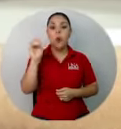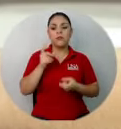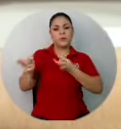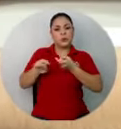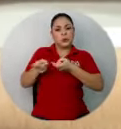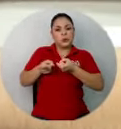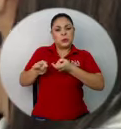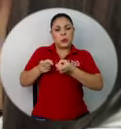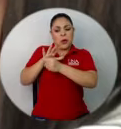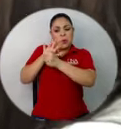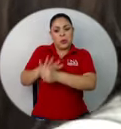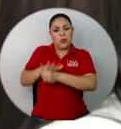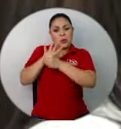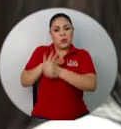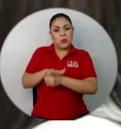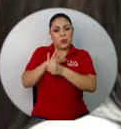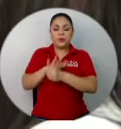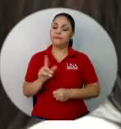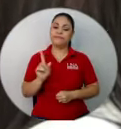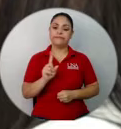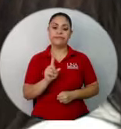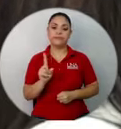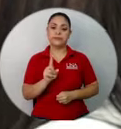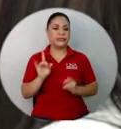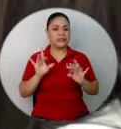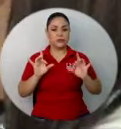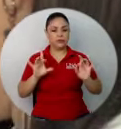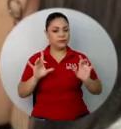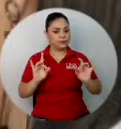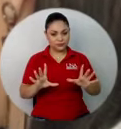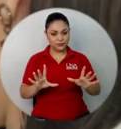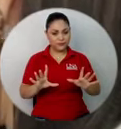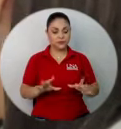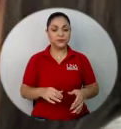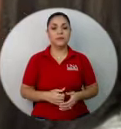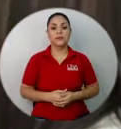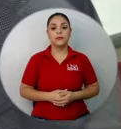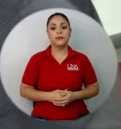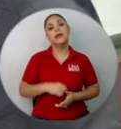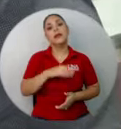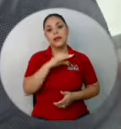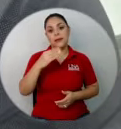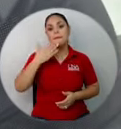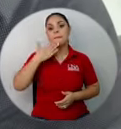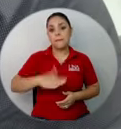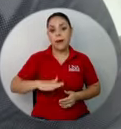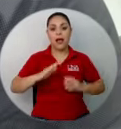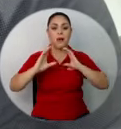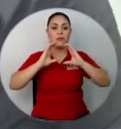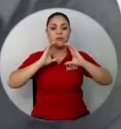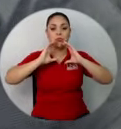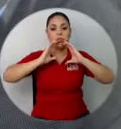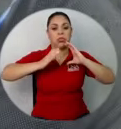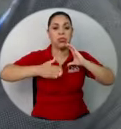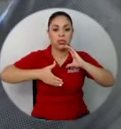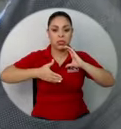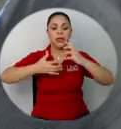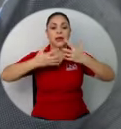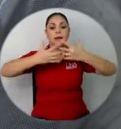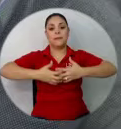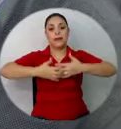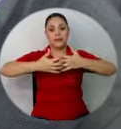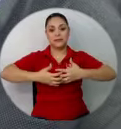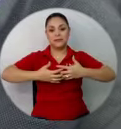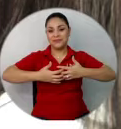ahogar a la persona con controles, terrible. Y una mala comunicación